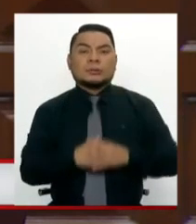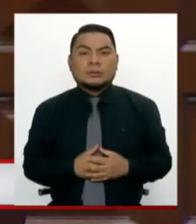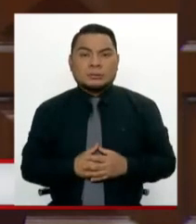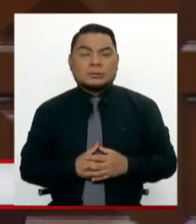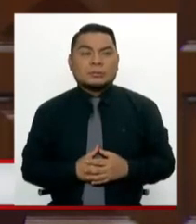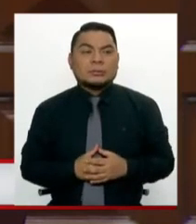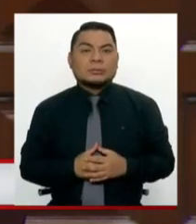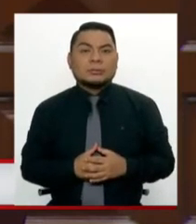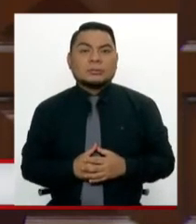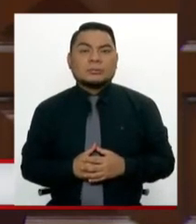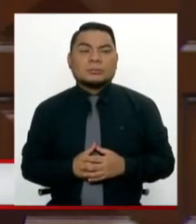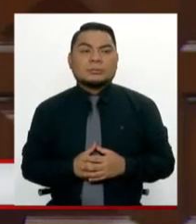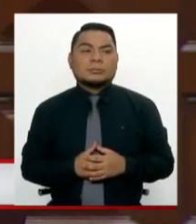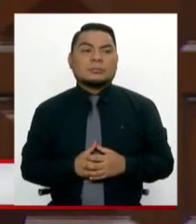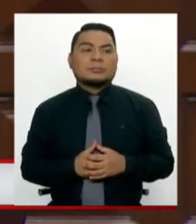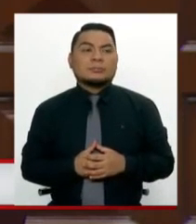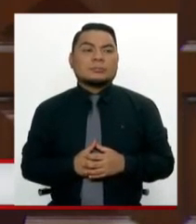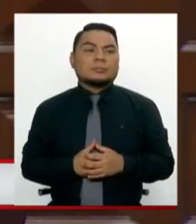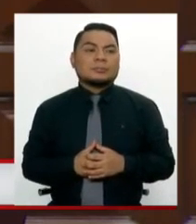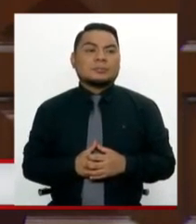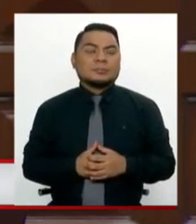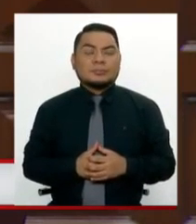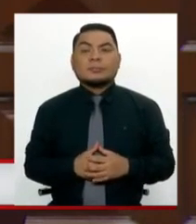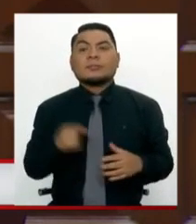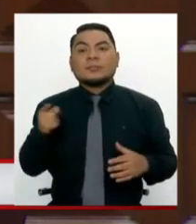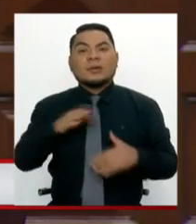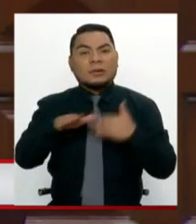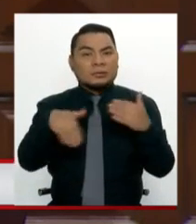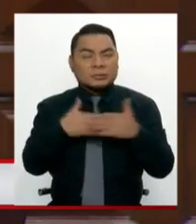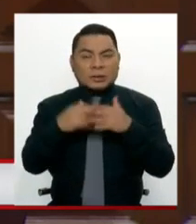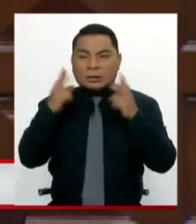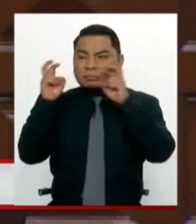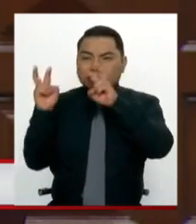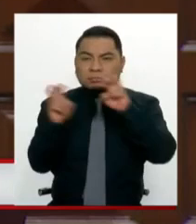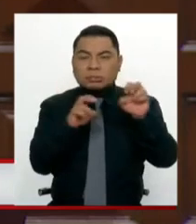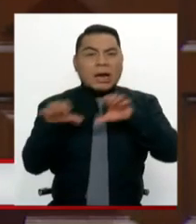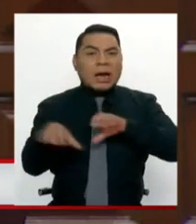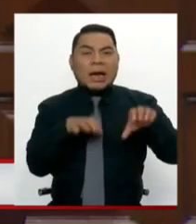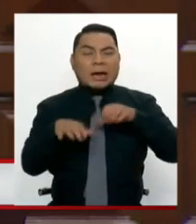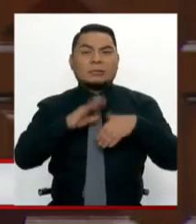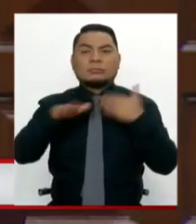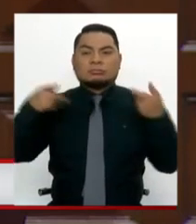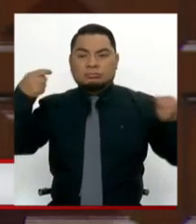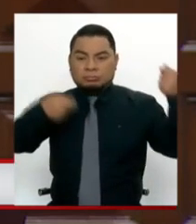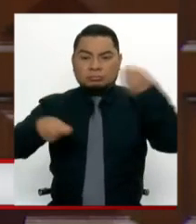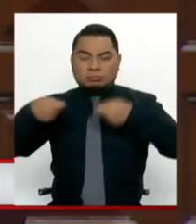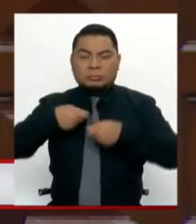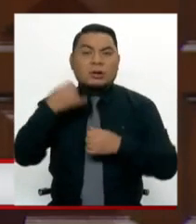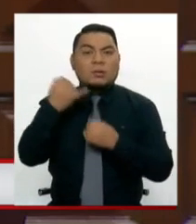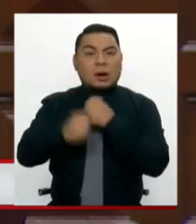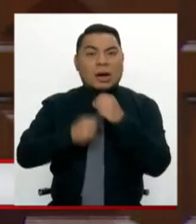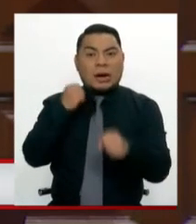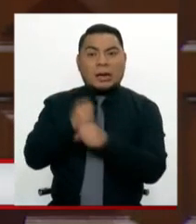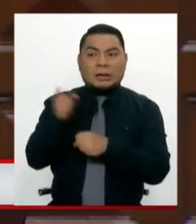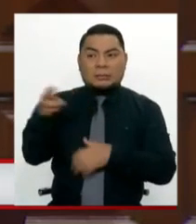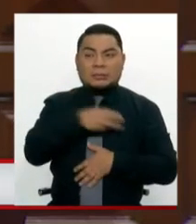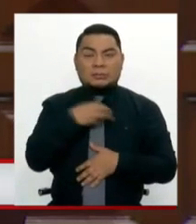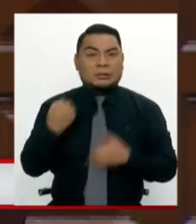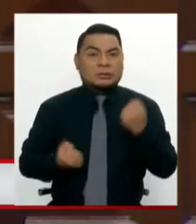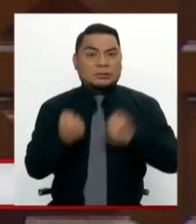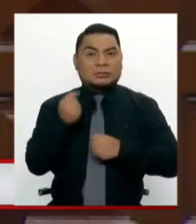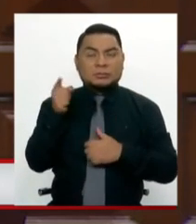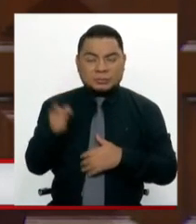destrabe de inversiones. De la evaluación realizada a las inversiones del último quinquenio en el Ministerio de